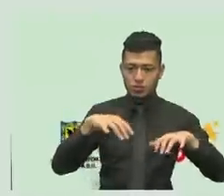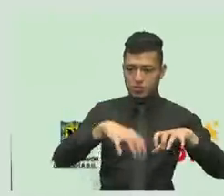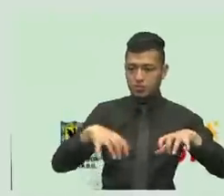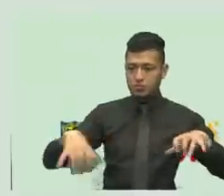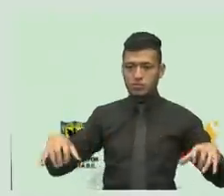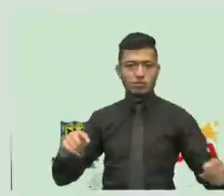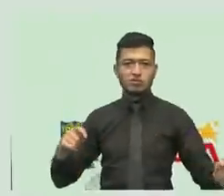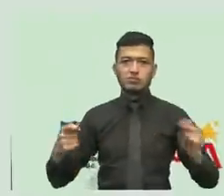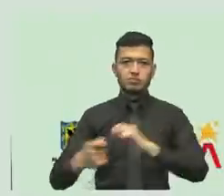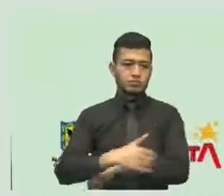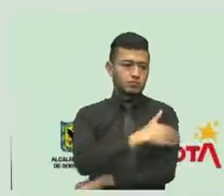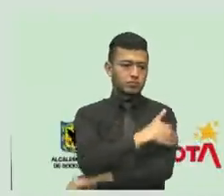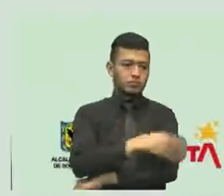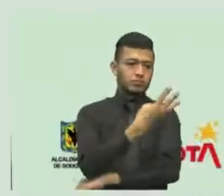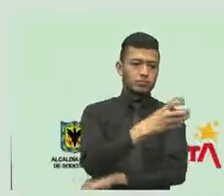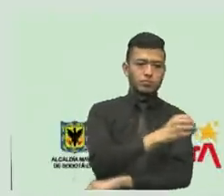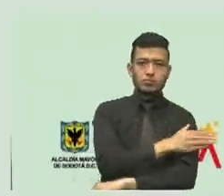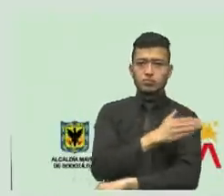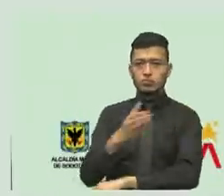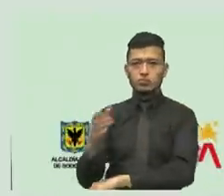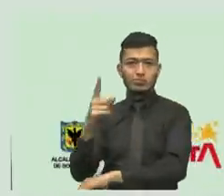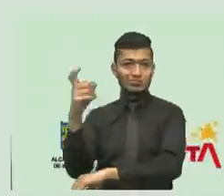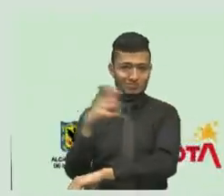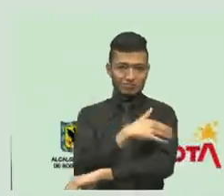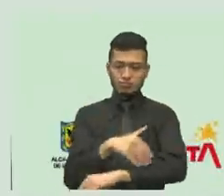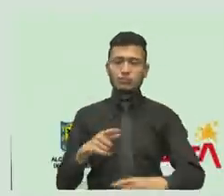etcétera, entre la 40 y la 100. Es bien demandante.